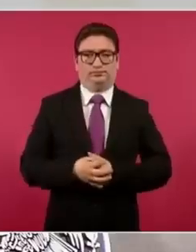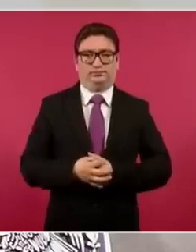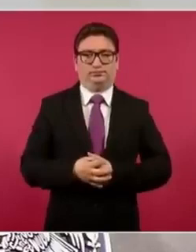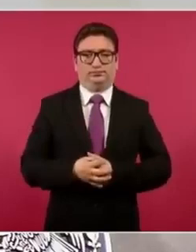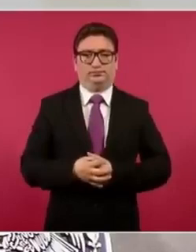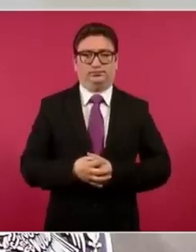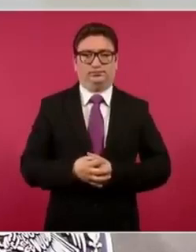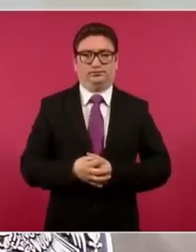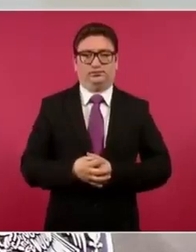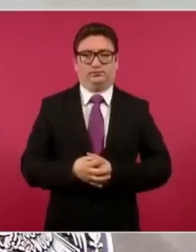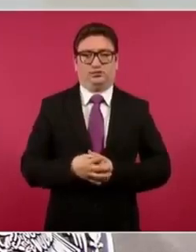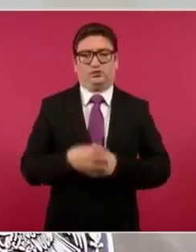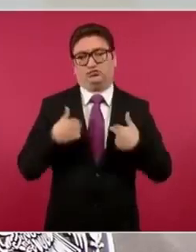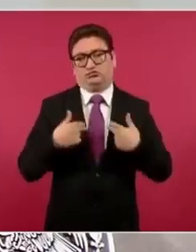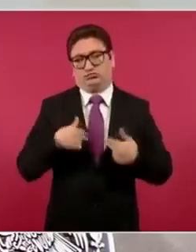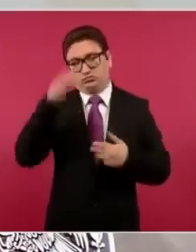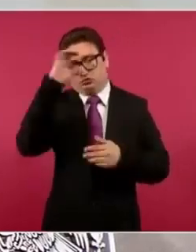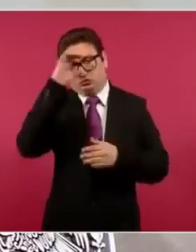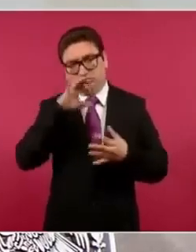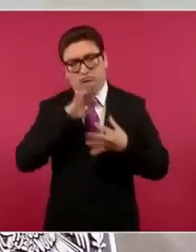o humanista y científica.